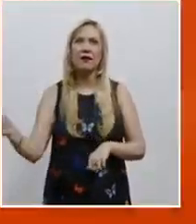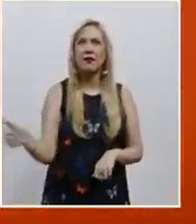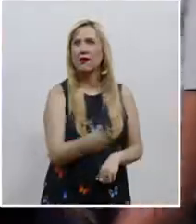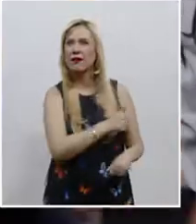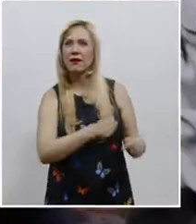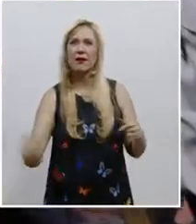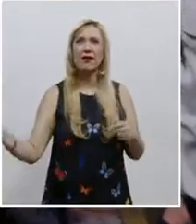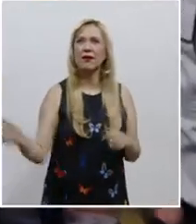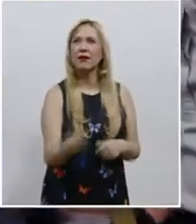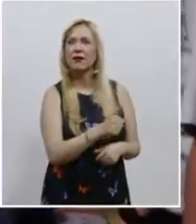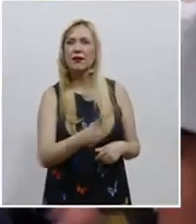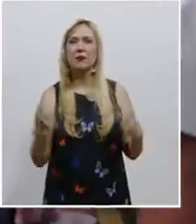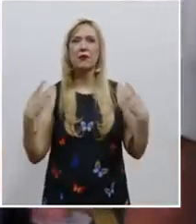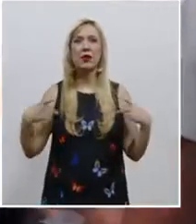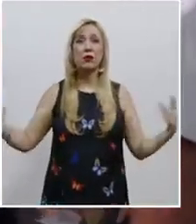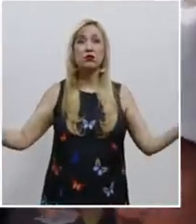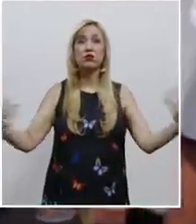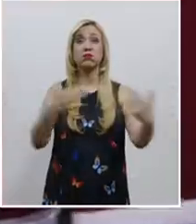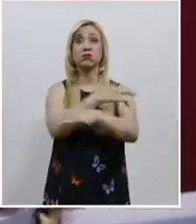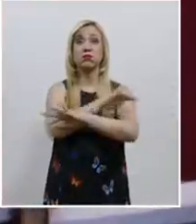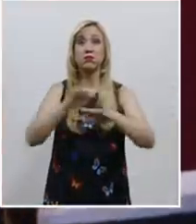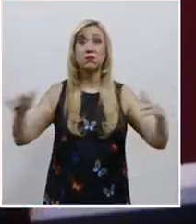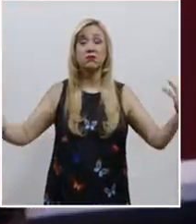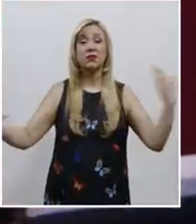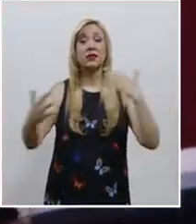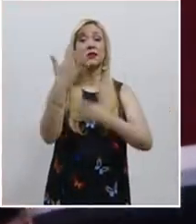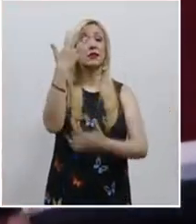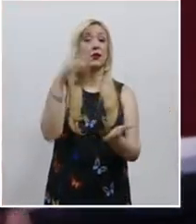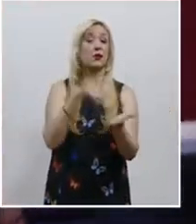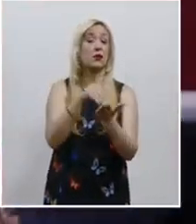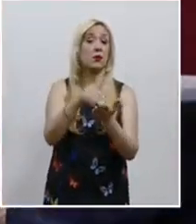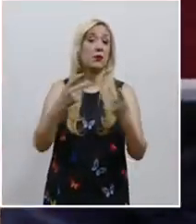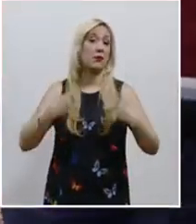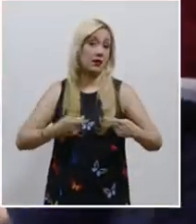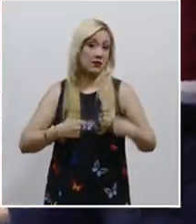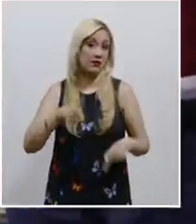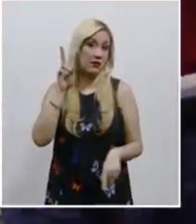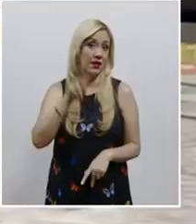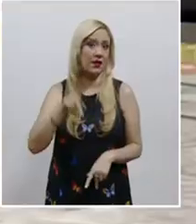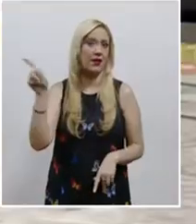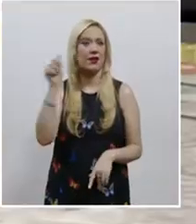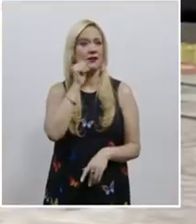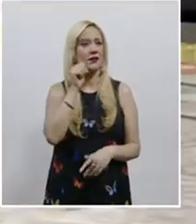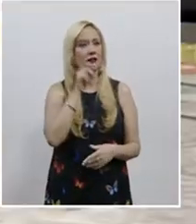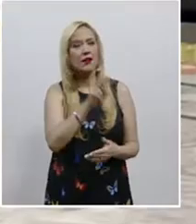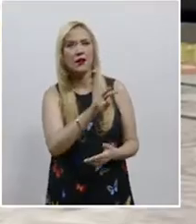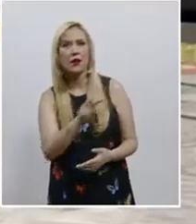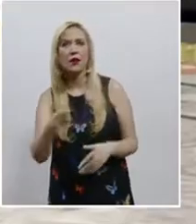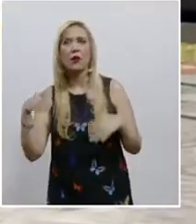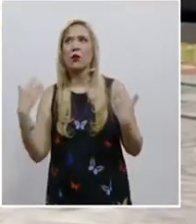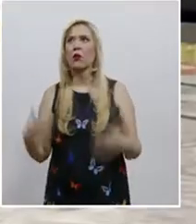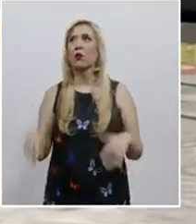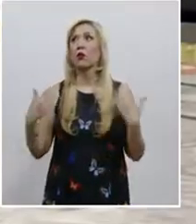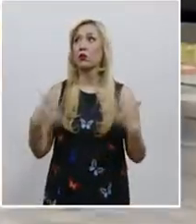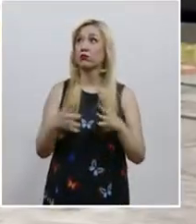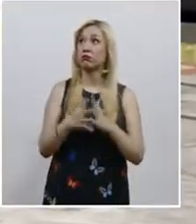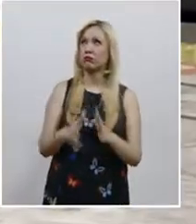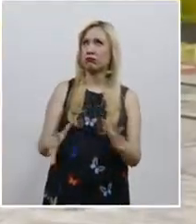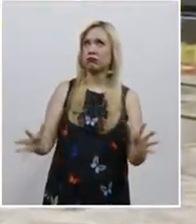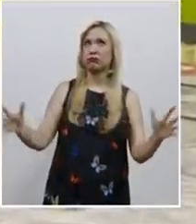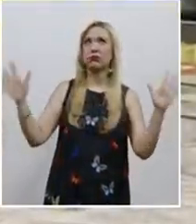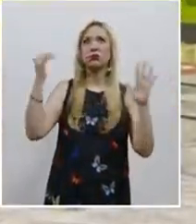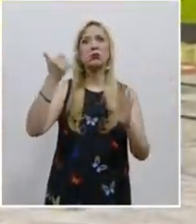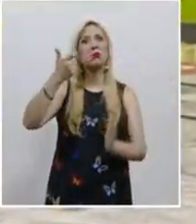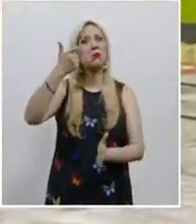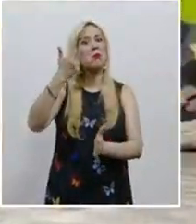pasar por sus pasillos y vagones a 5 millones de personas y al que el escritor consideró el más imponente y barato